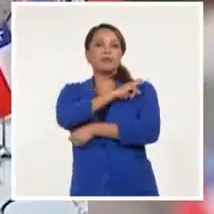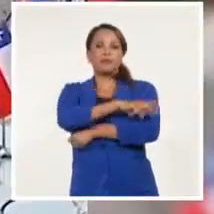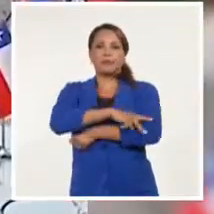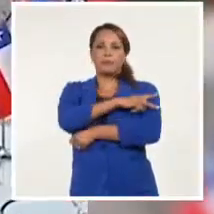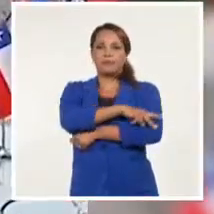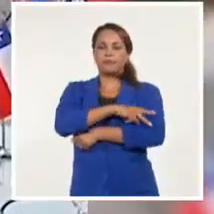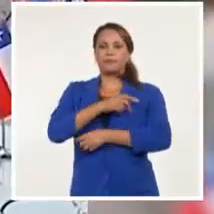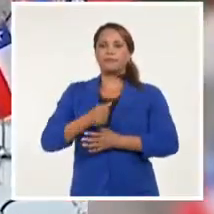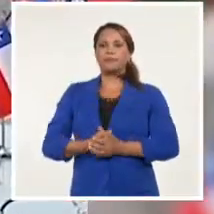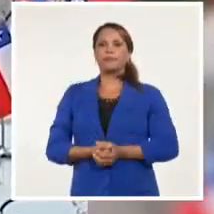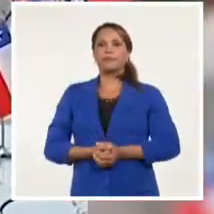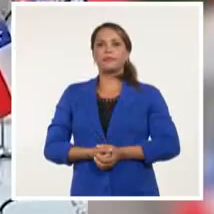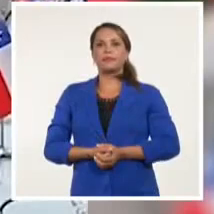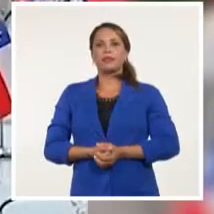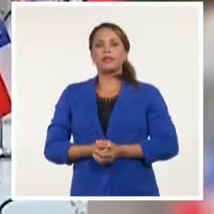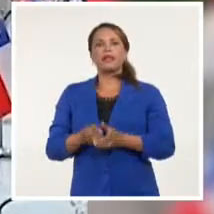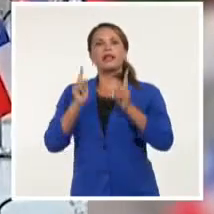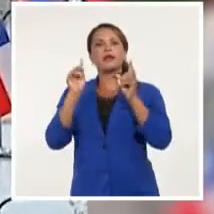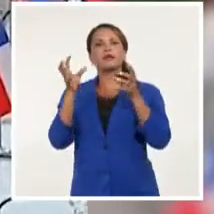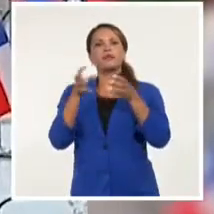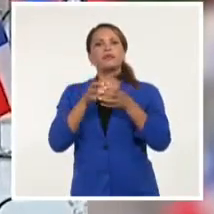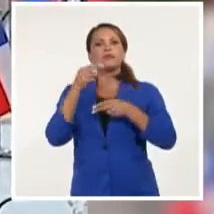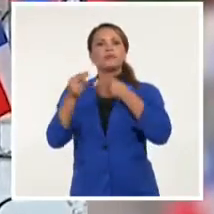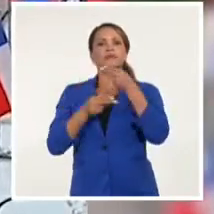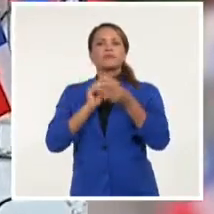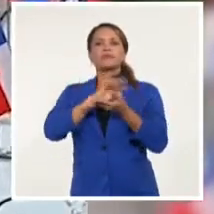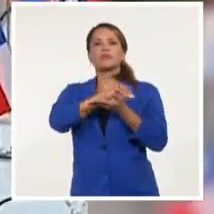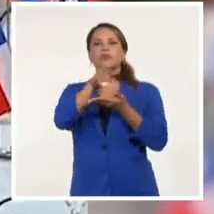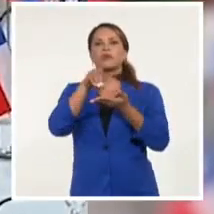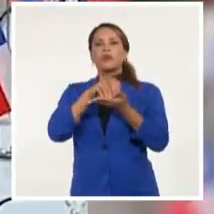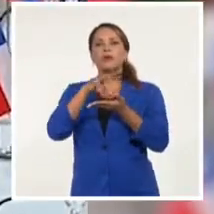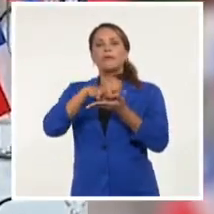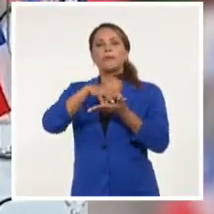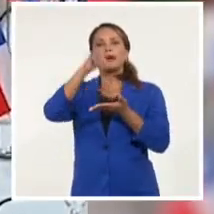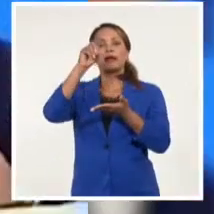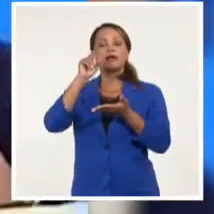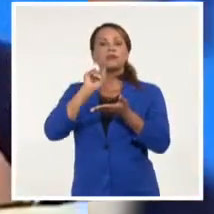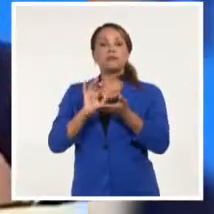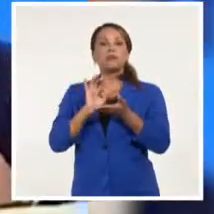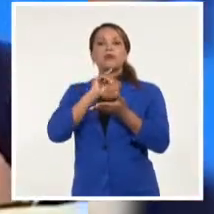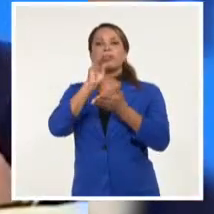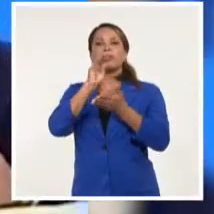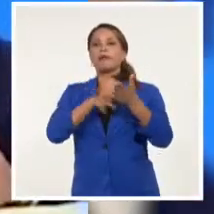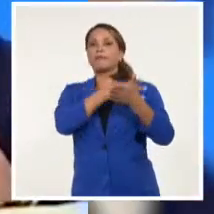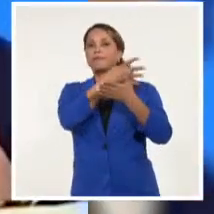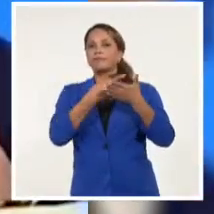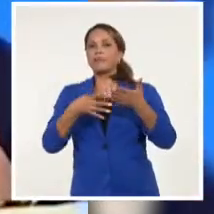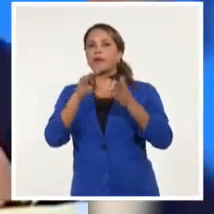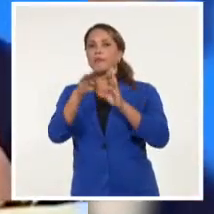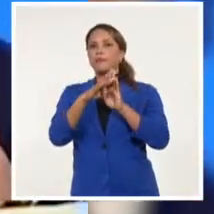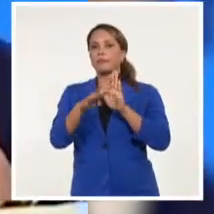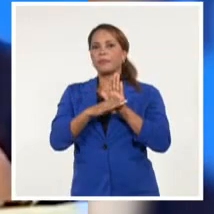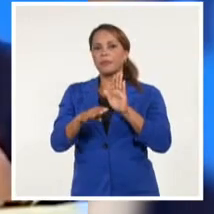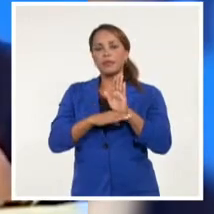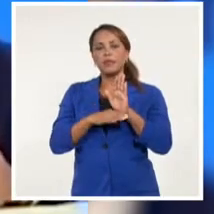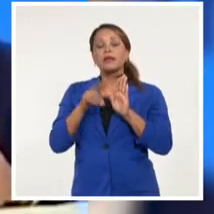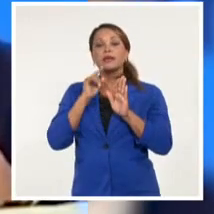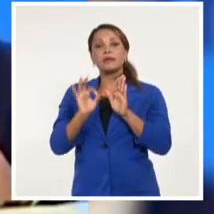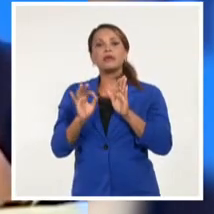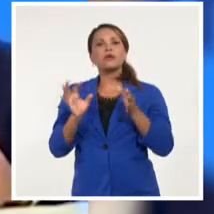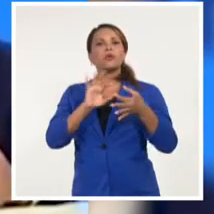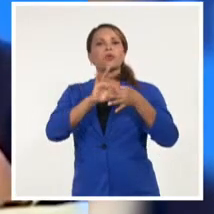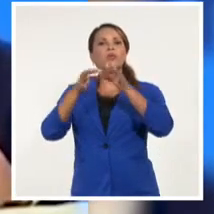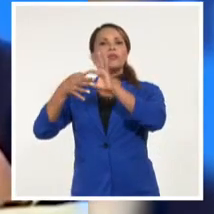miembros. La cita tendrá lugar en el Palacio de San Martín como parte del calendario de actividades programado y coordinado por esa